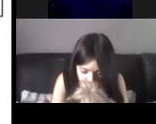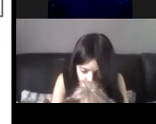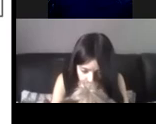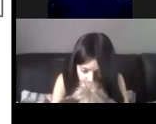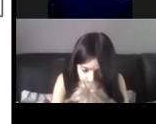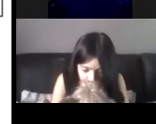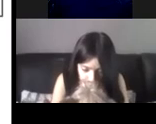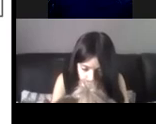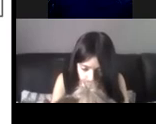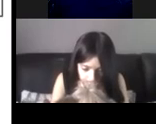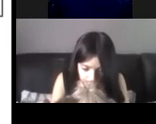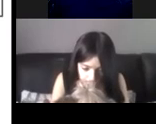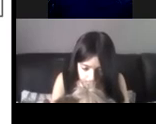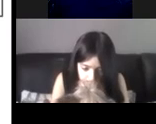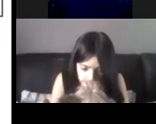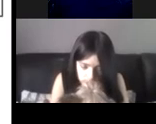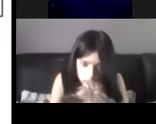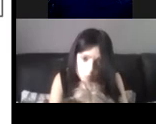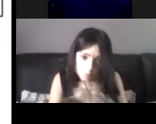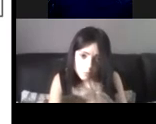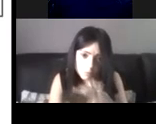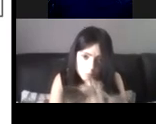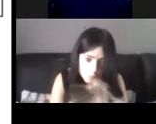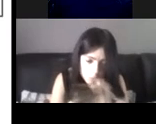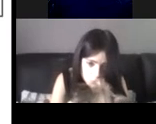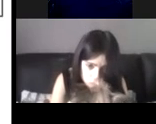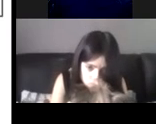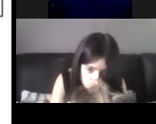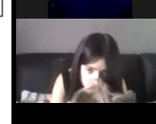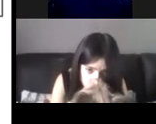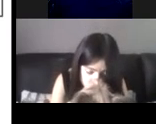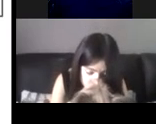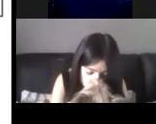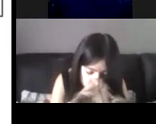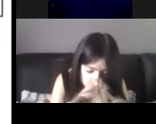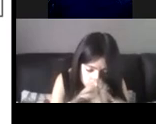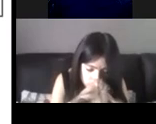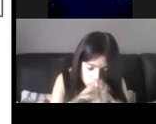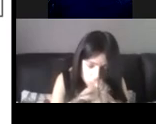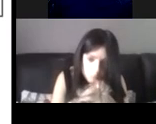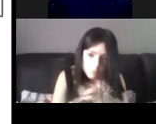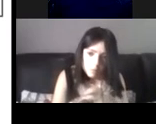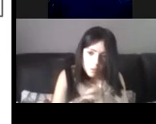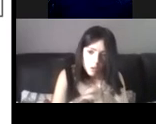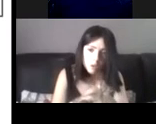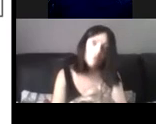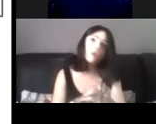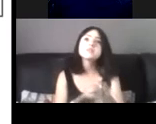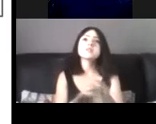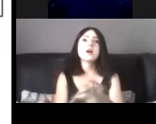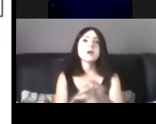que son dos portadas que hablan de la misma idea, ya, para que más o menos no sepan de qué se trata la guía, es una